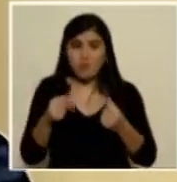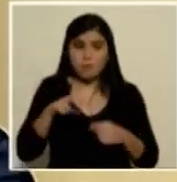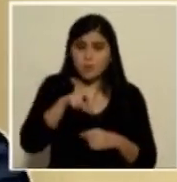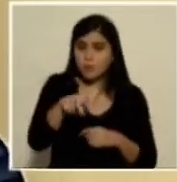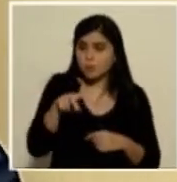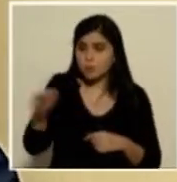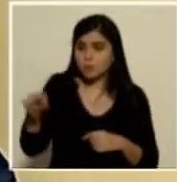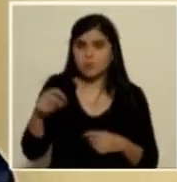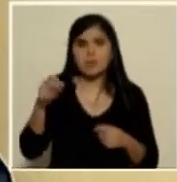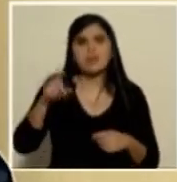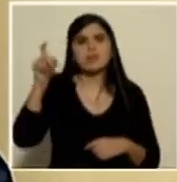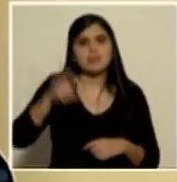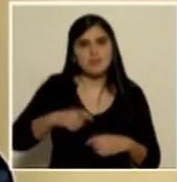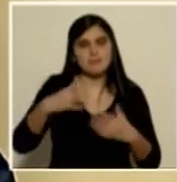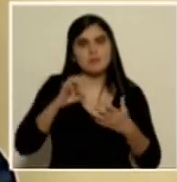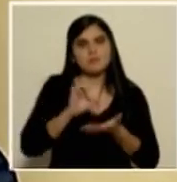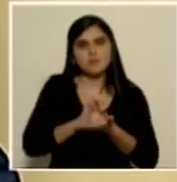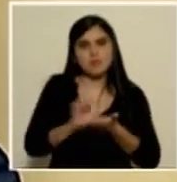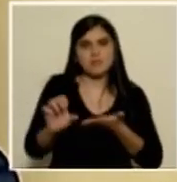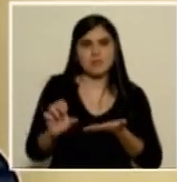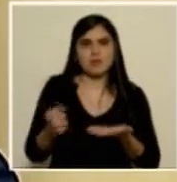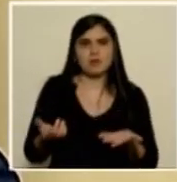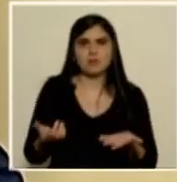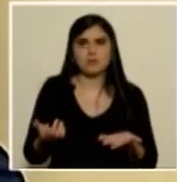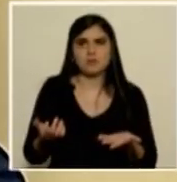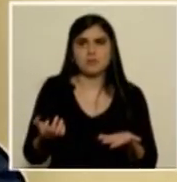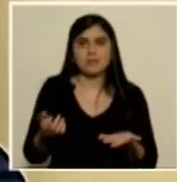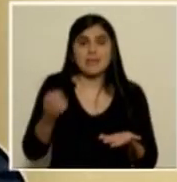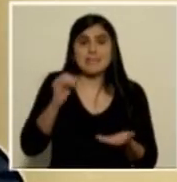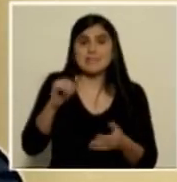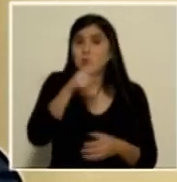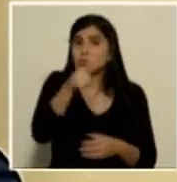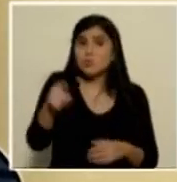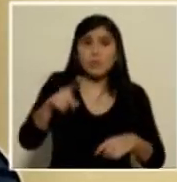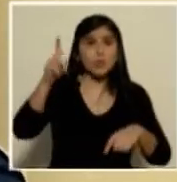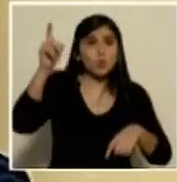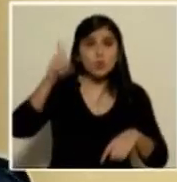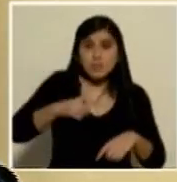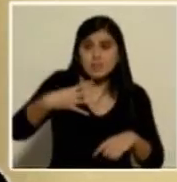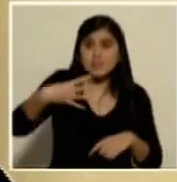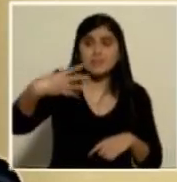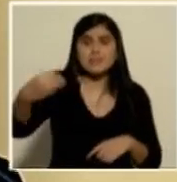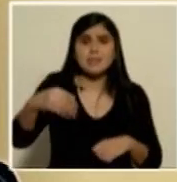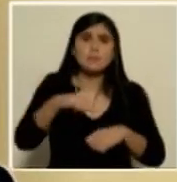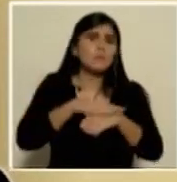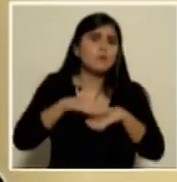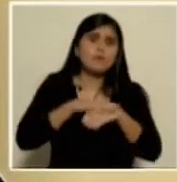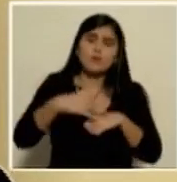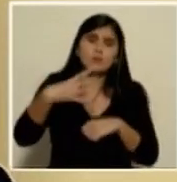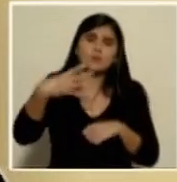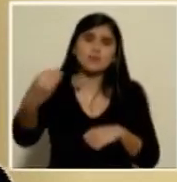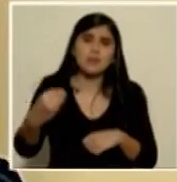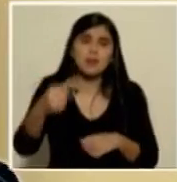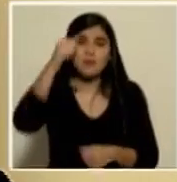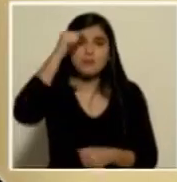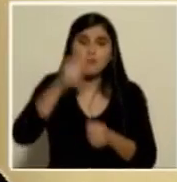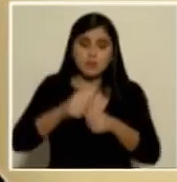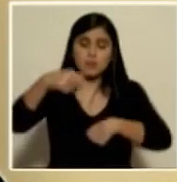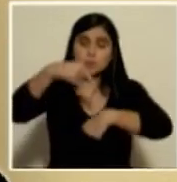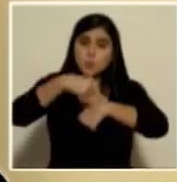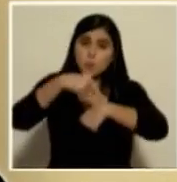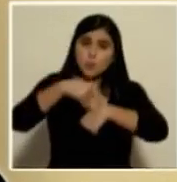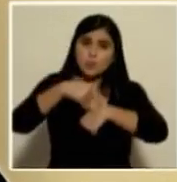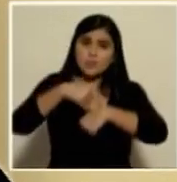a que si no tenemos que salir, no salgamos. Entendamos que este es un periodo para que podamos